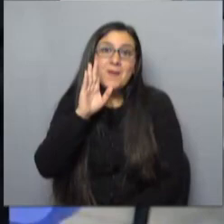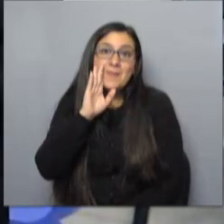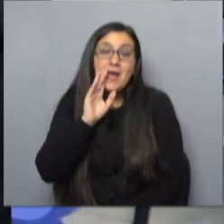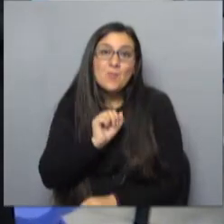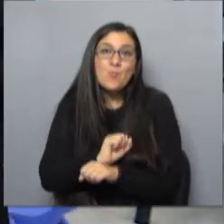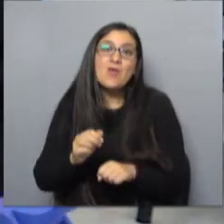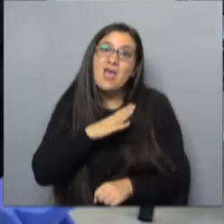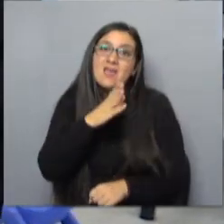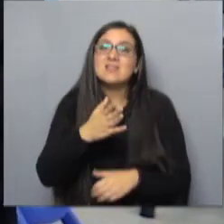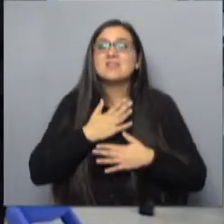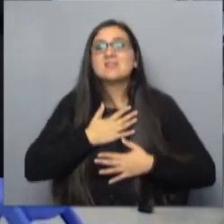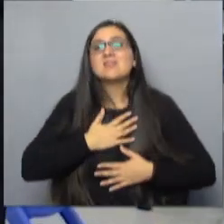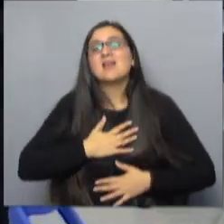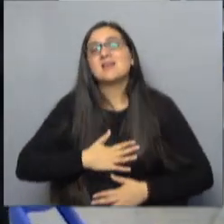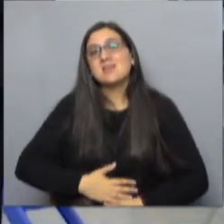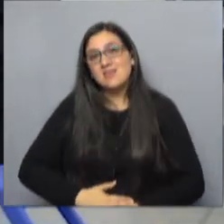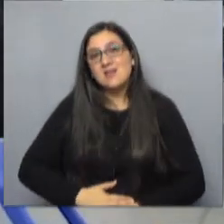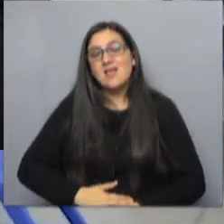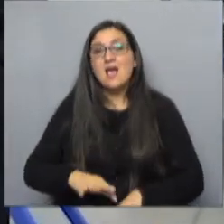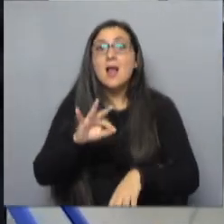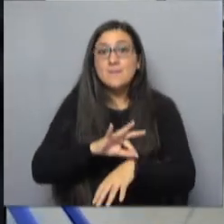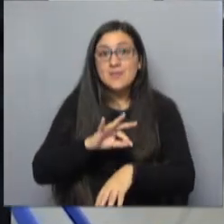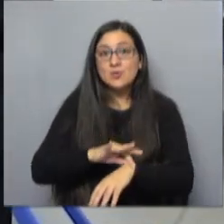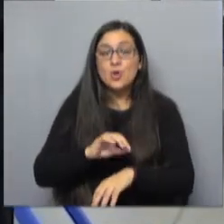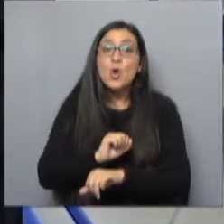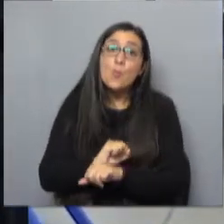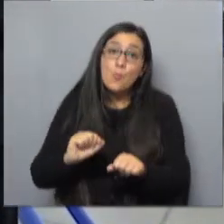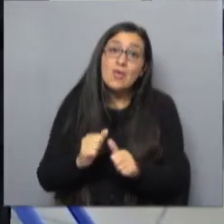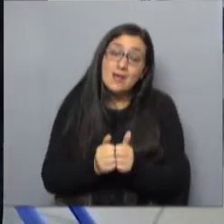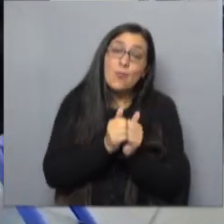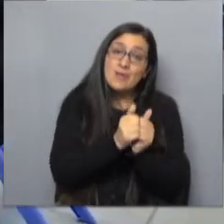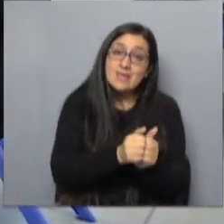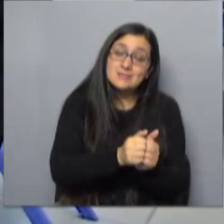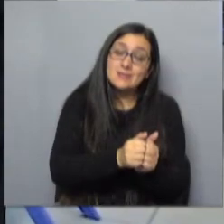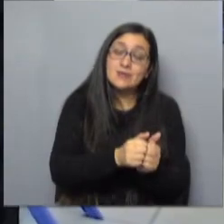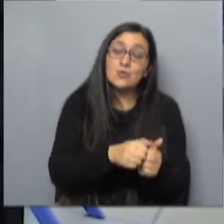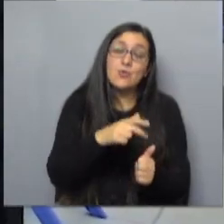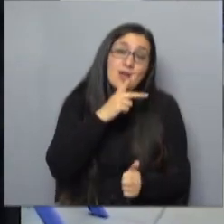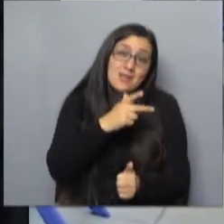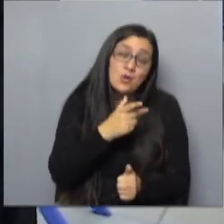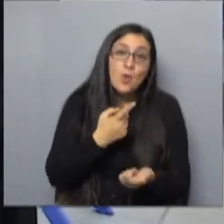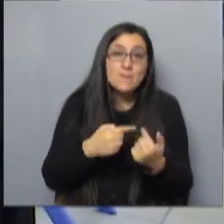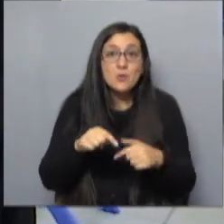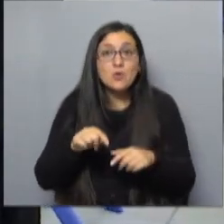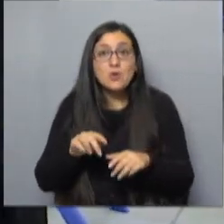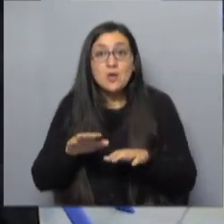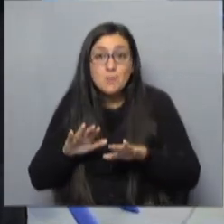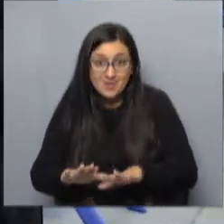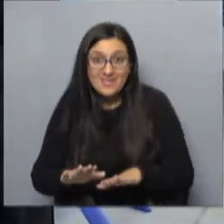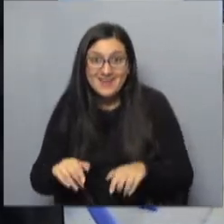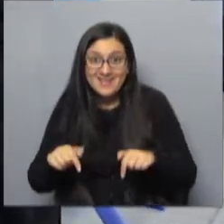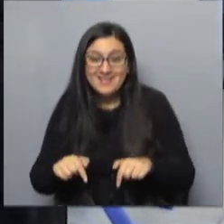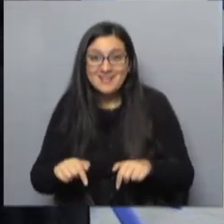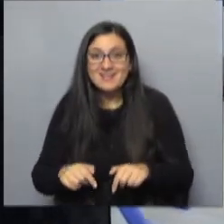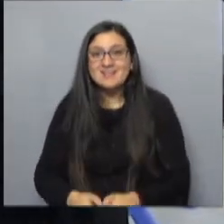tranquila, si el niño se anima a su consulta, tranquila. Así que, bueno, baja la ansiedad, además, cuando el